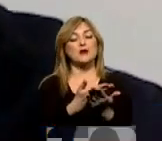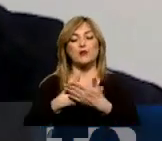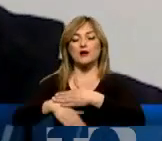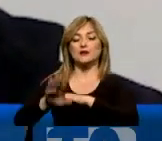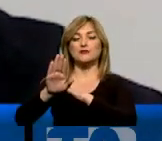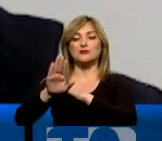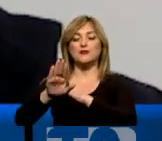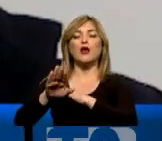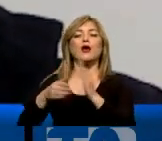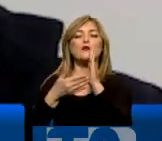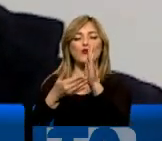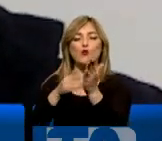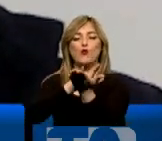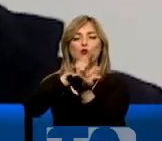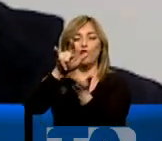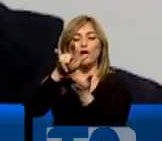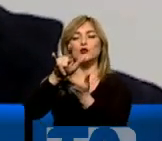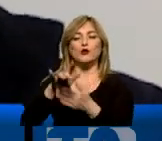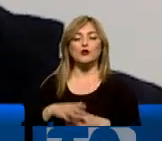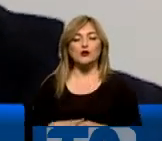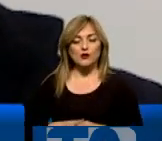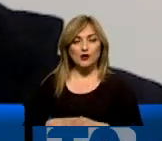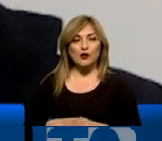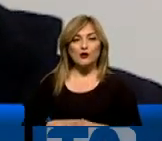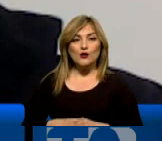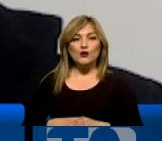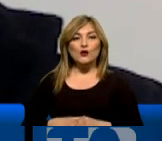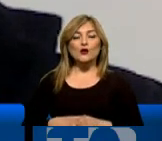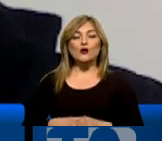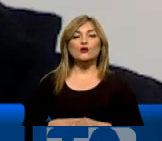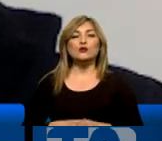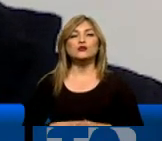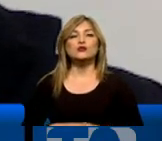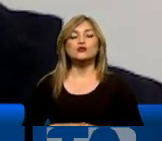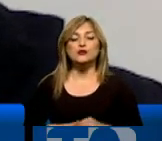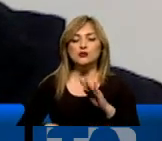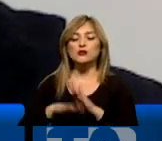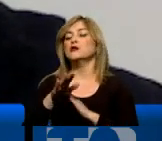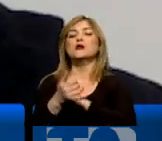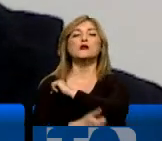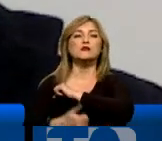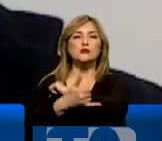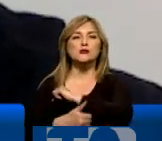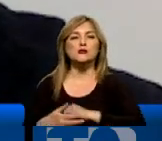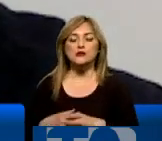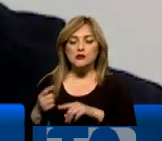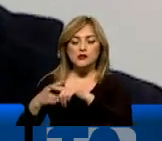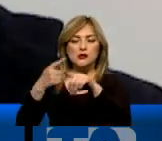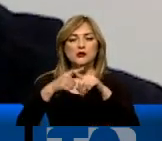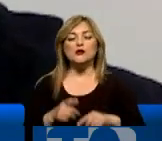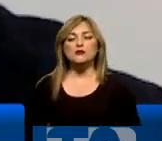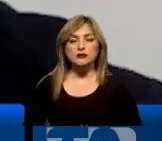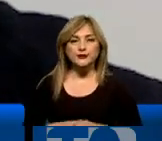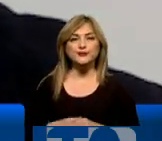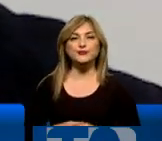de aeropuertos y el ambiente de transporte aéreo, que la mayoría de países en algún momento,